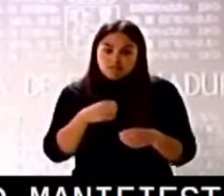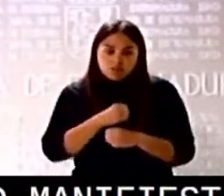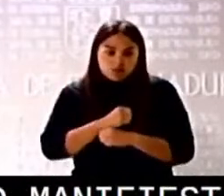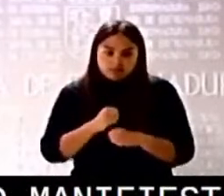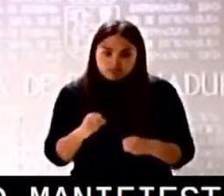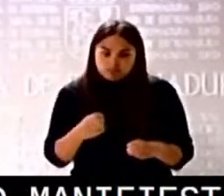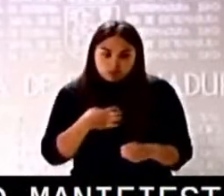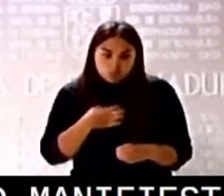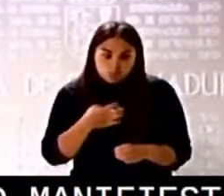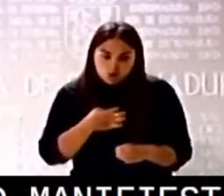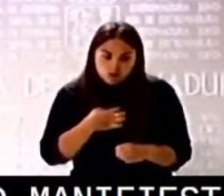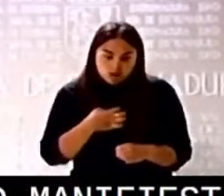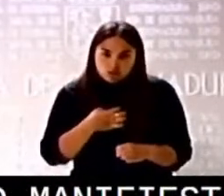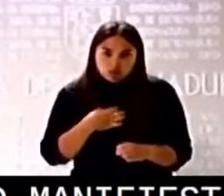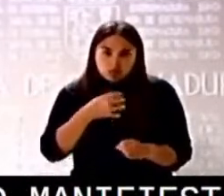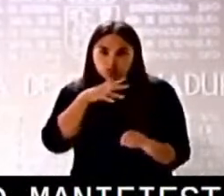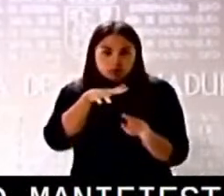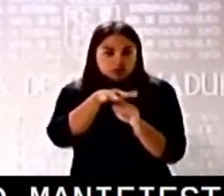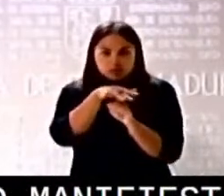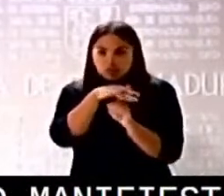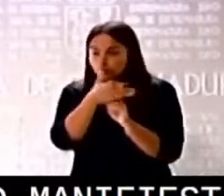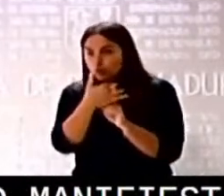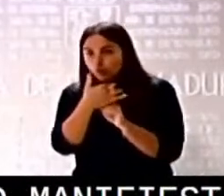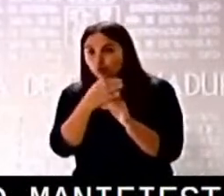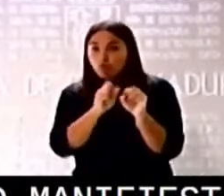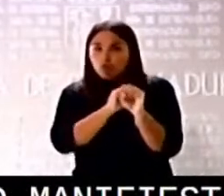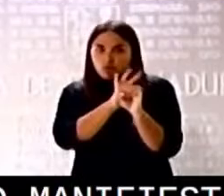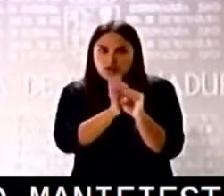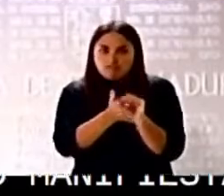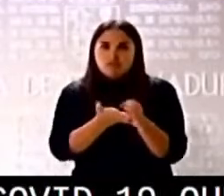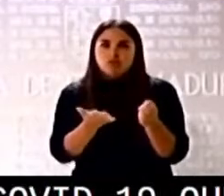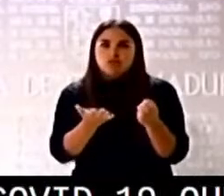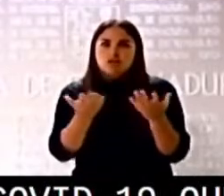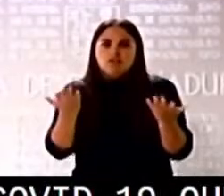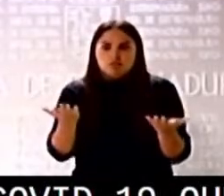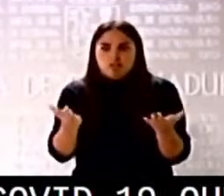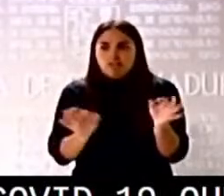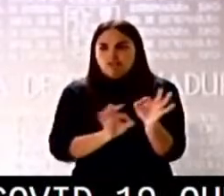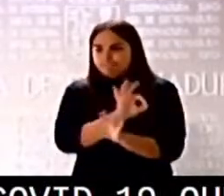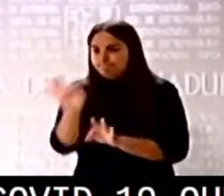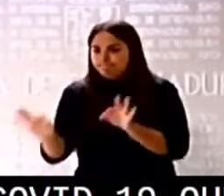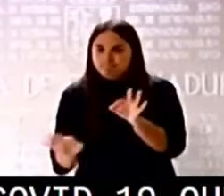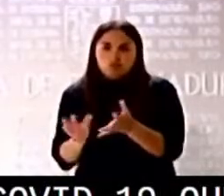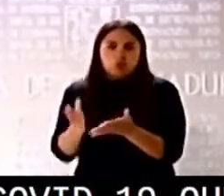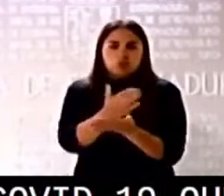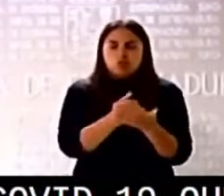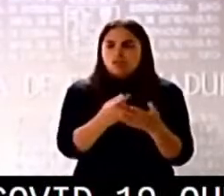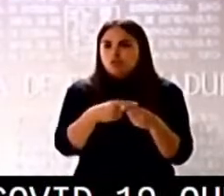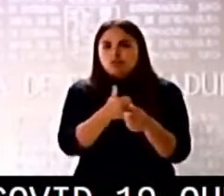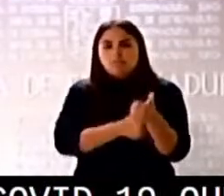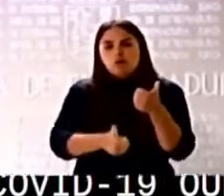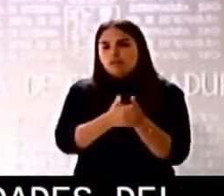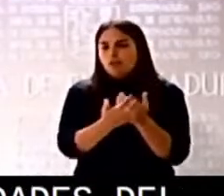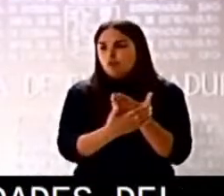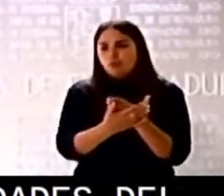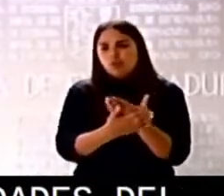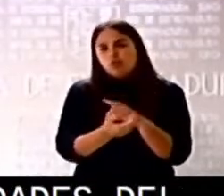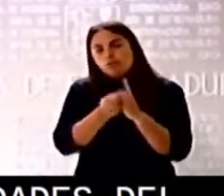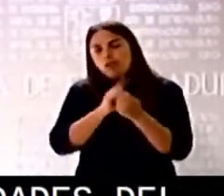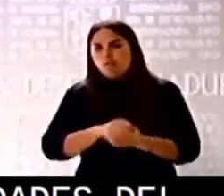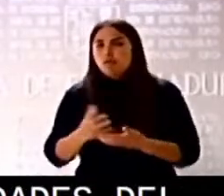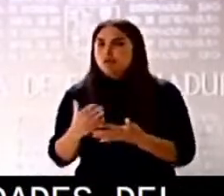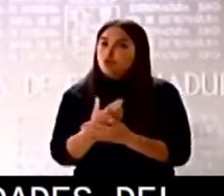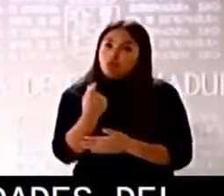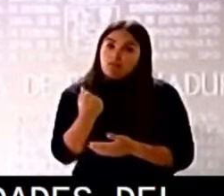poder hacerlo, dada la situación de COVID-19 que nos hizo reordenar todas las prioridades del Gobierno y todos los